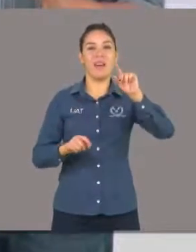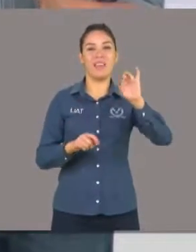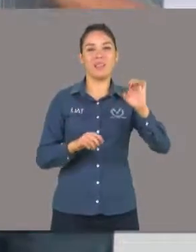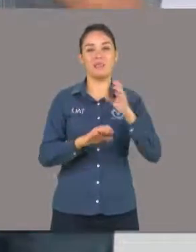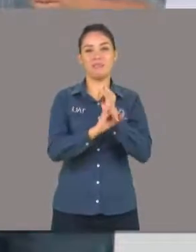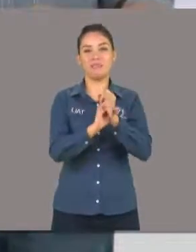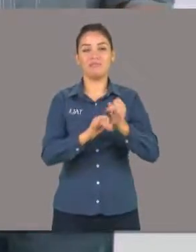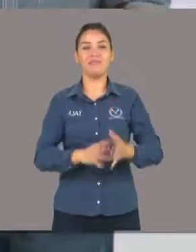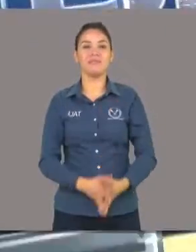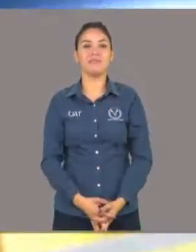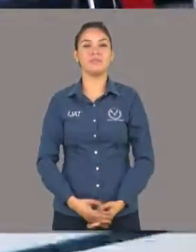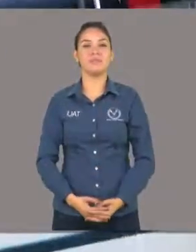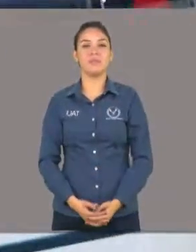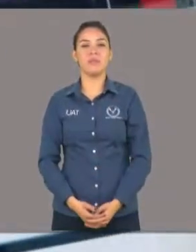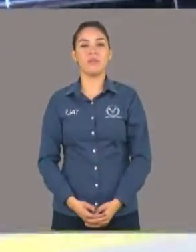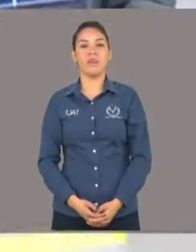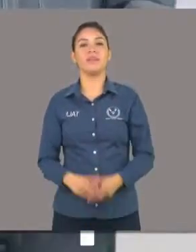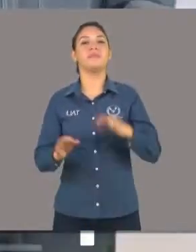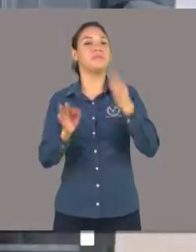.mx.